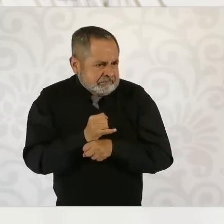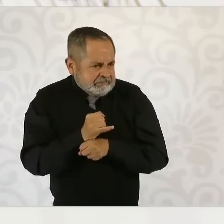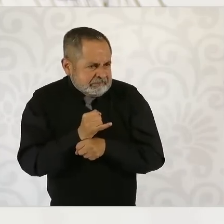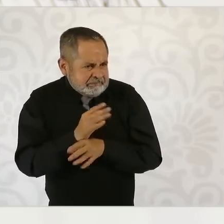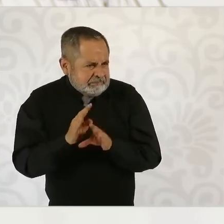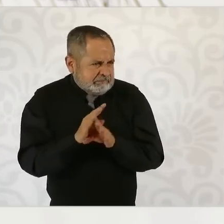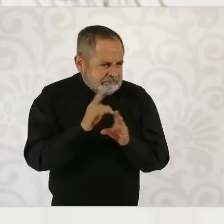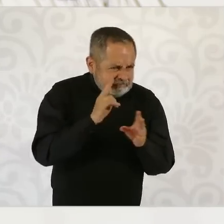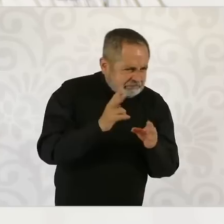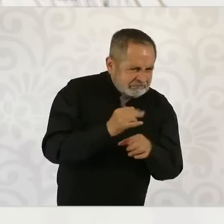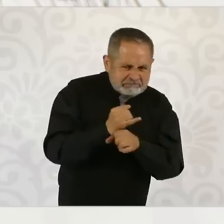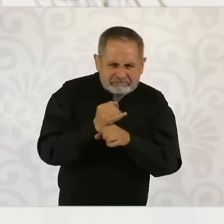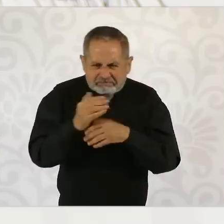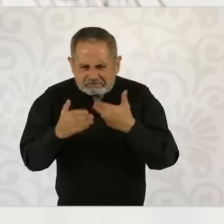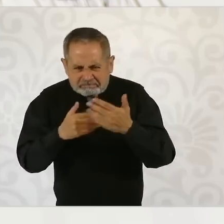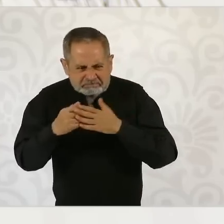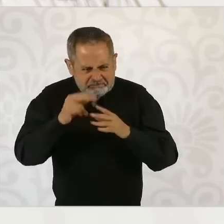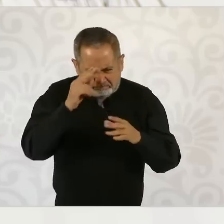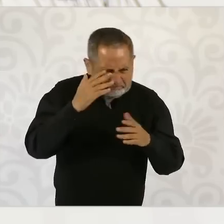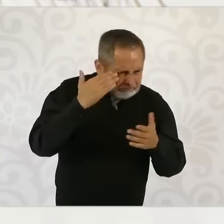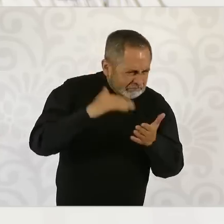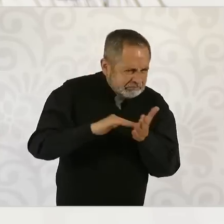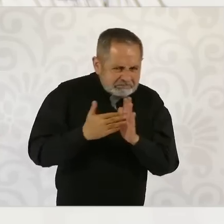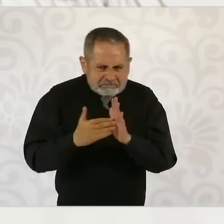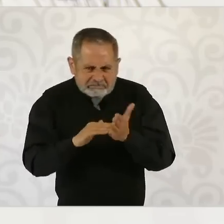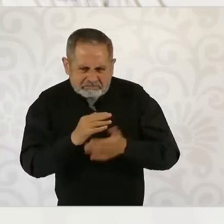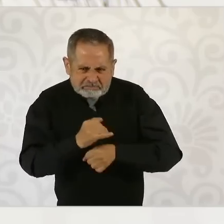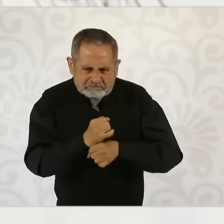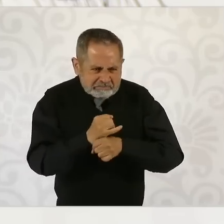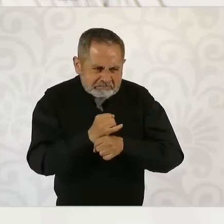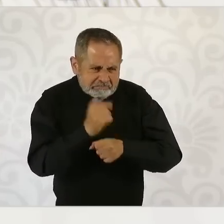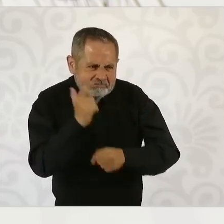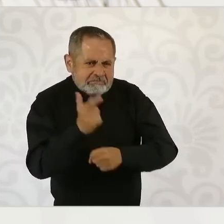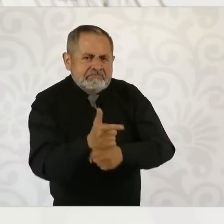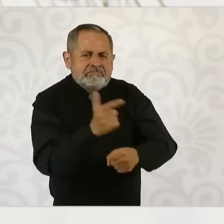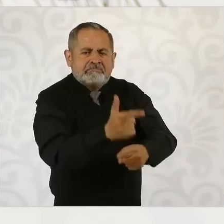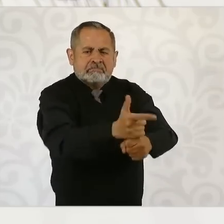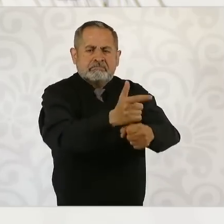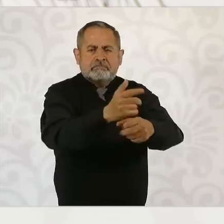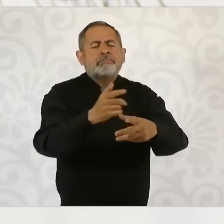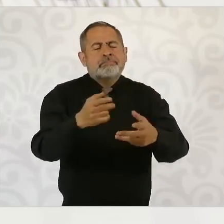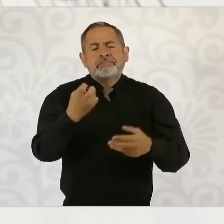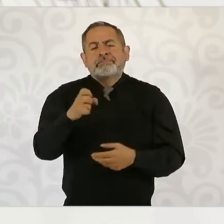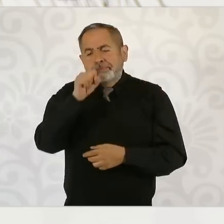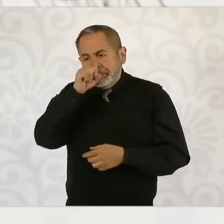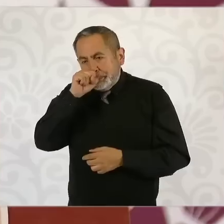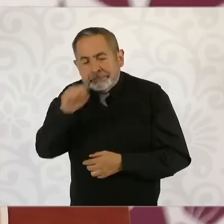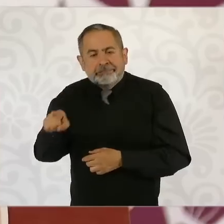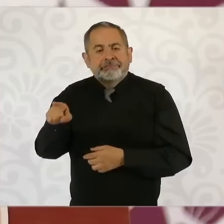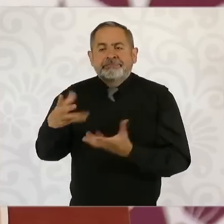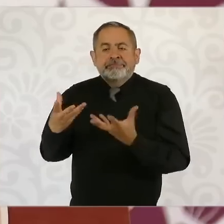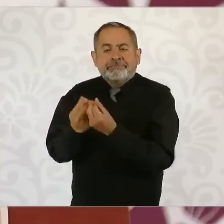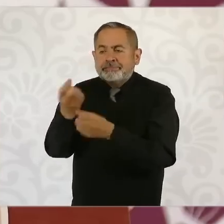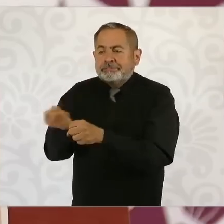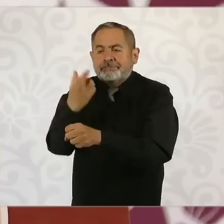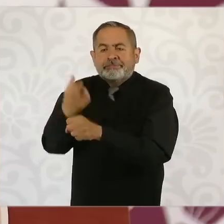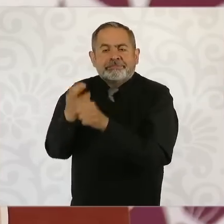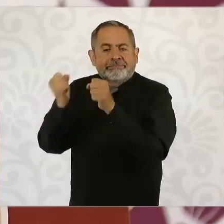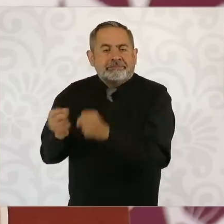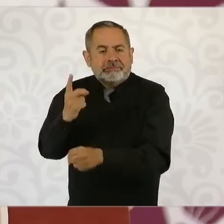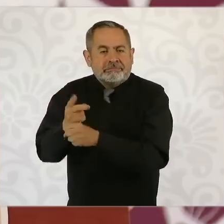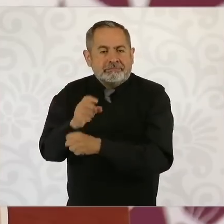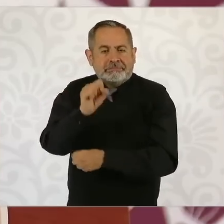inteligencia y la investigación. Y ahí es donde participa de manera muy importante la Secretaría de Seguridad y